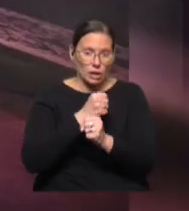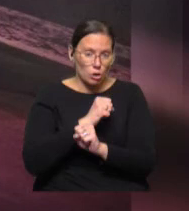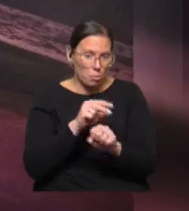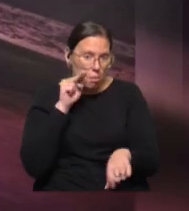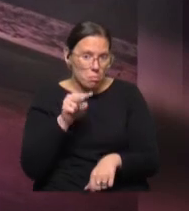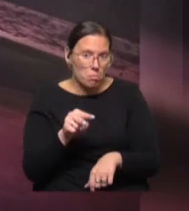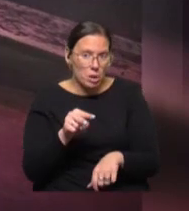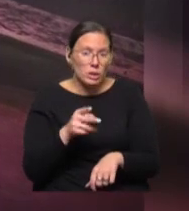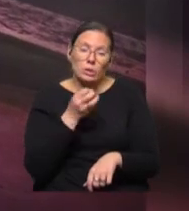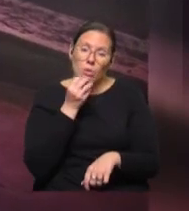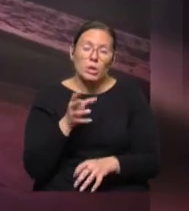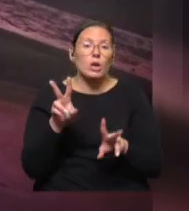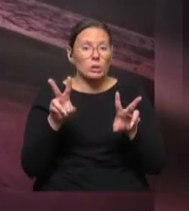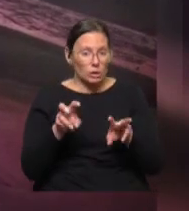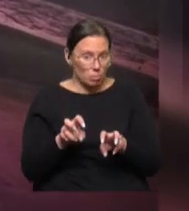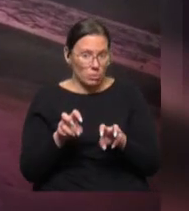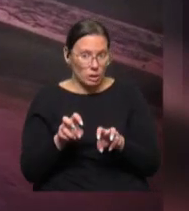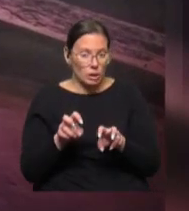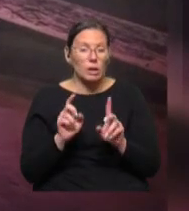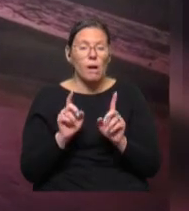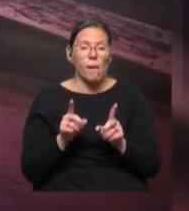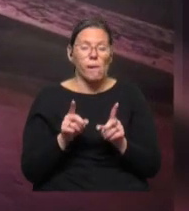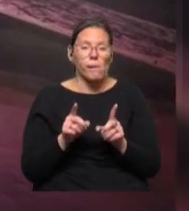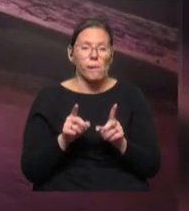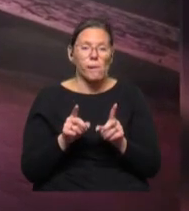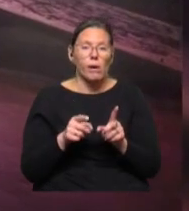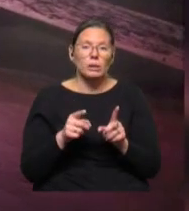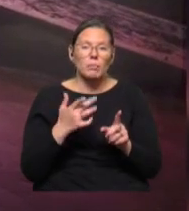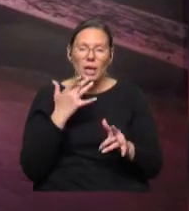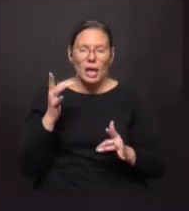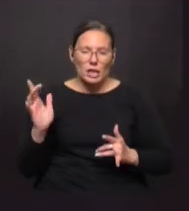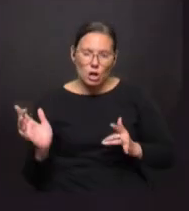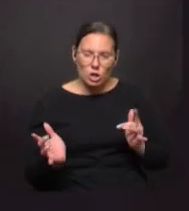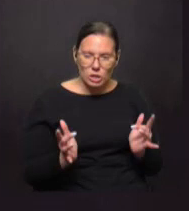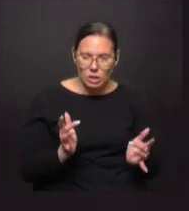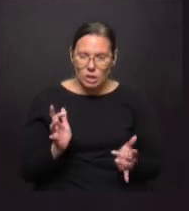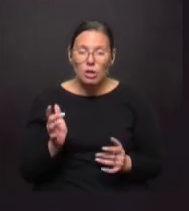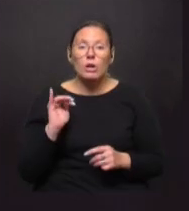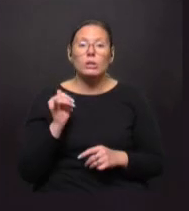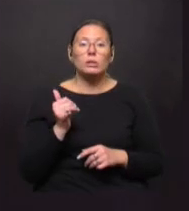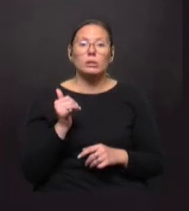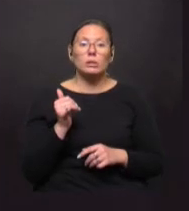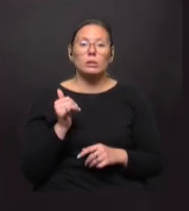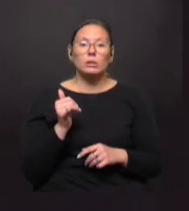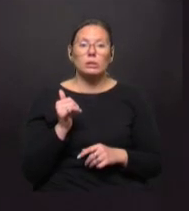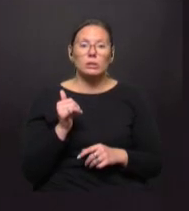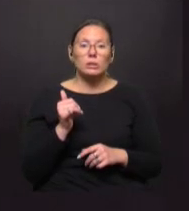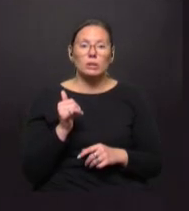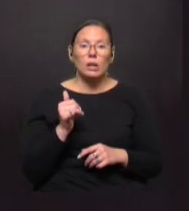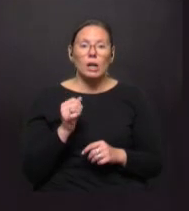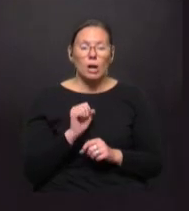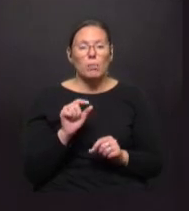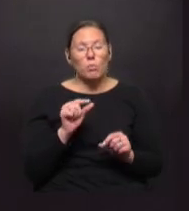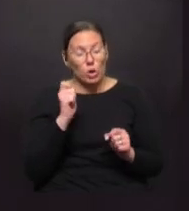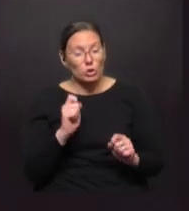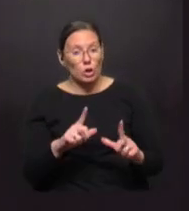como novedoso para la temática que trata y también porque tiene un componente de erotismo la obra. Exactamente, sí. Bueno, tal vez un poco